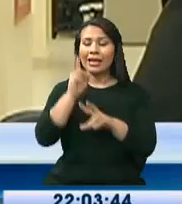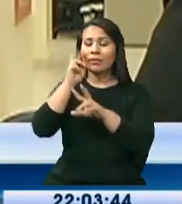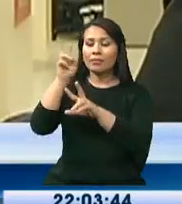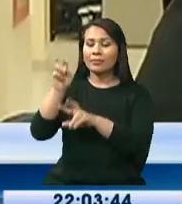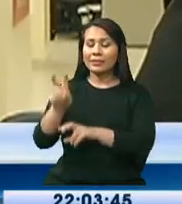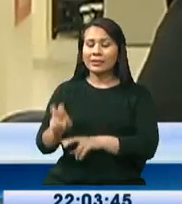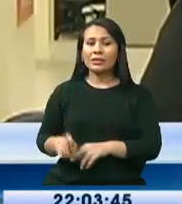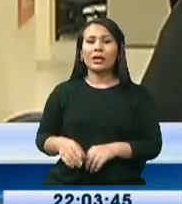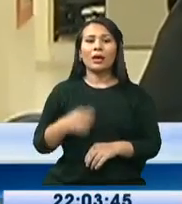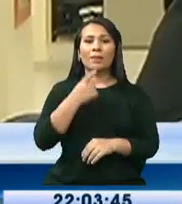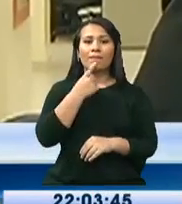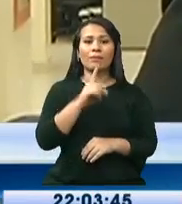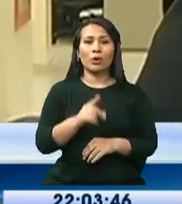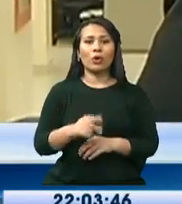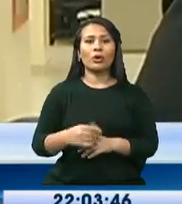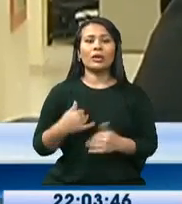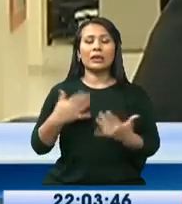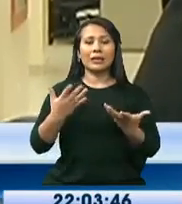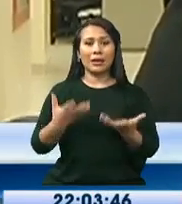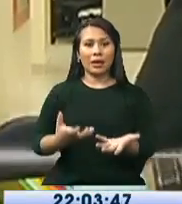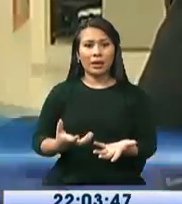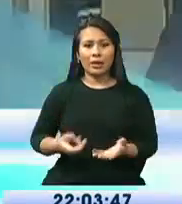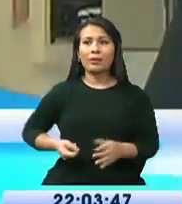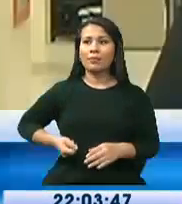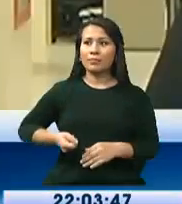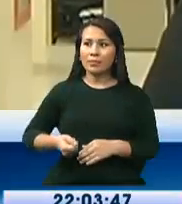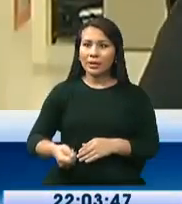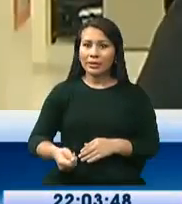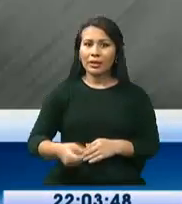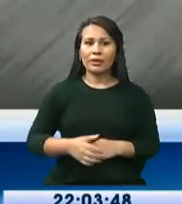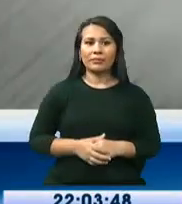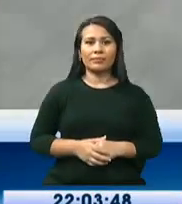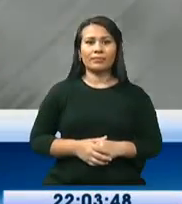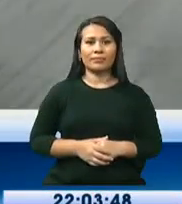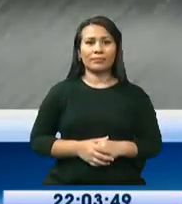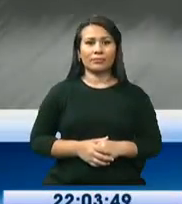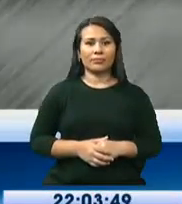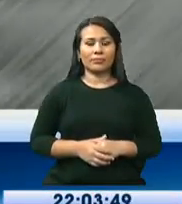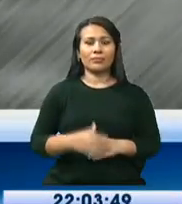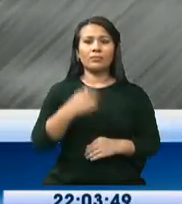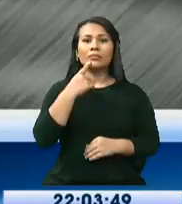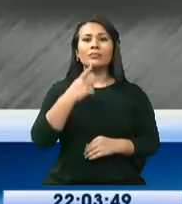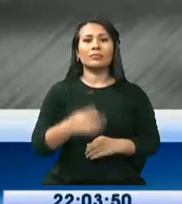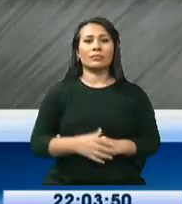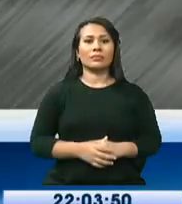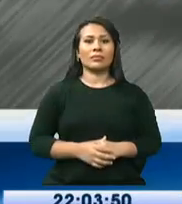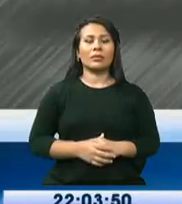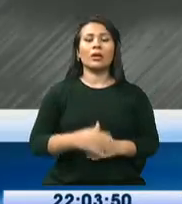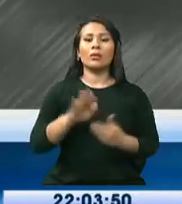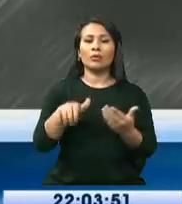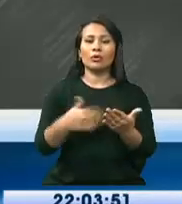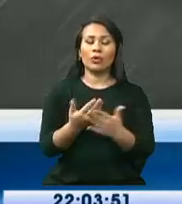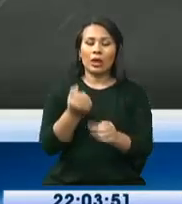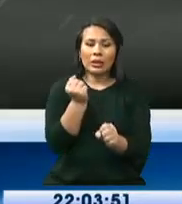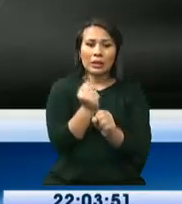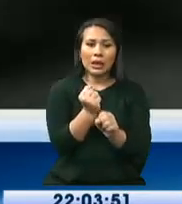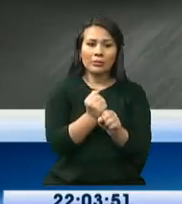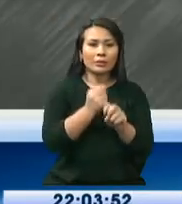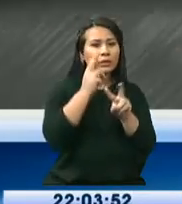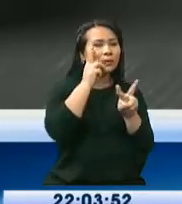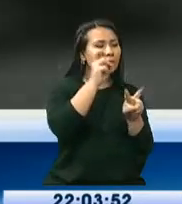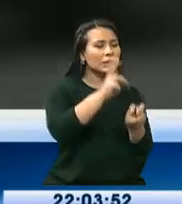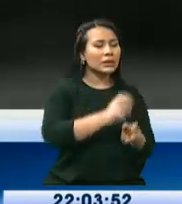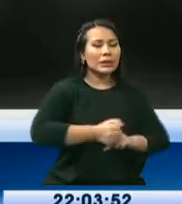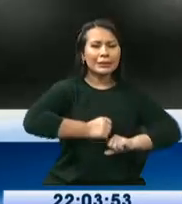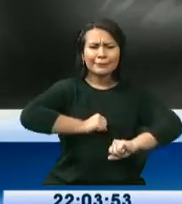de tentativa de asesinato, lo cual el día de hoy se ha ratificado todo el trabajo y el esfuerzo